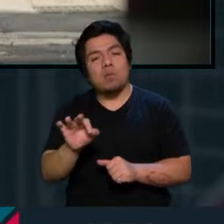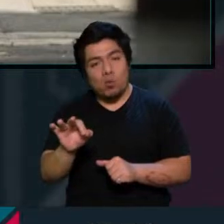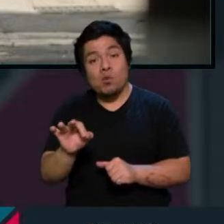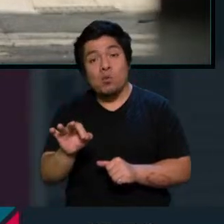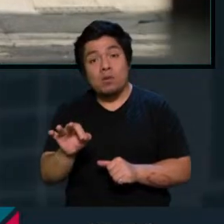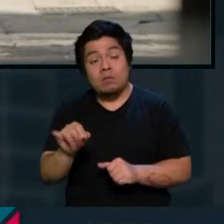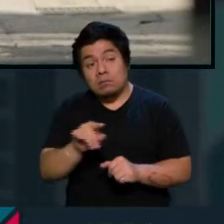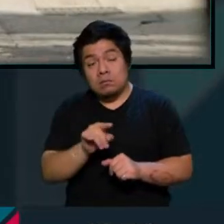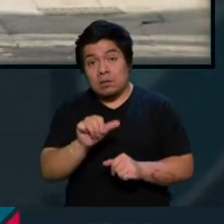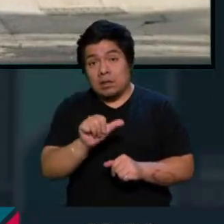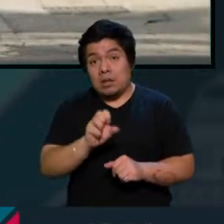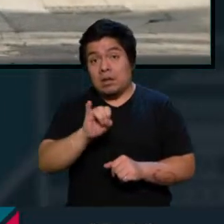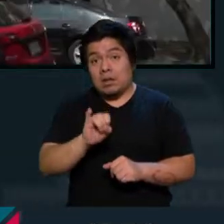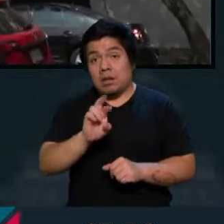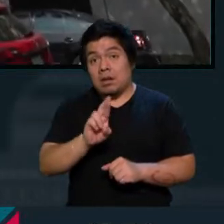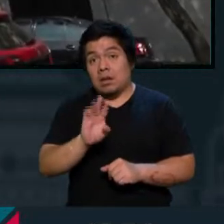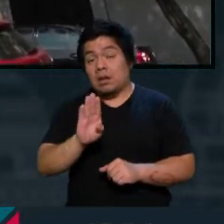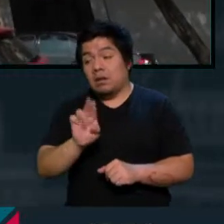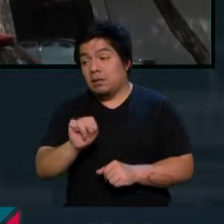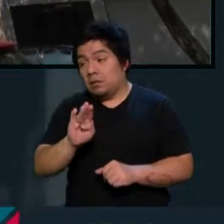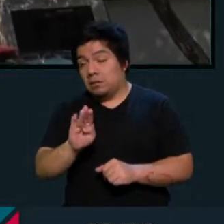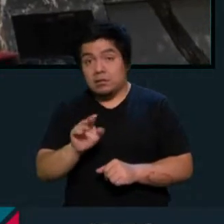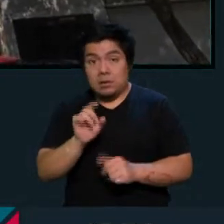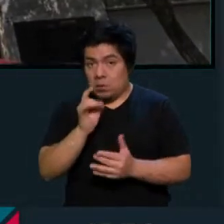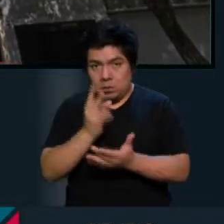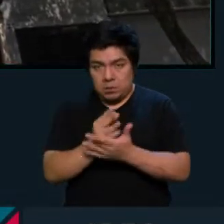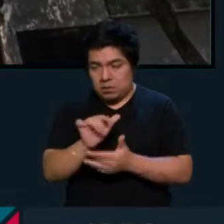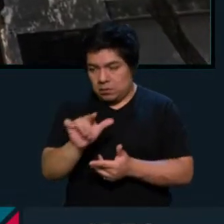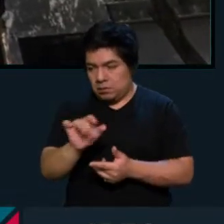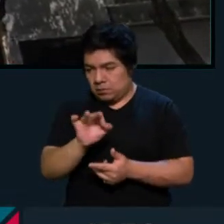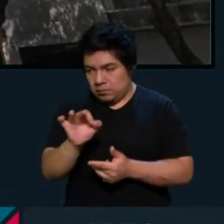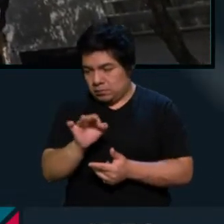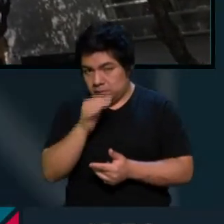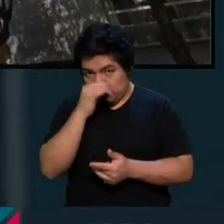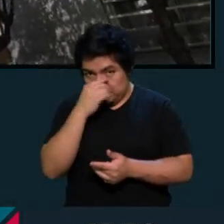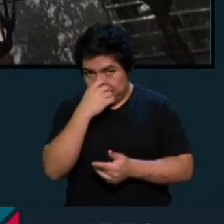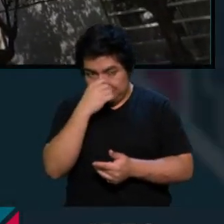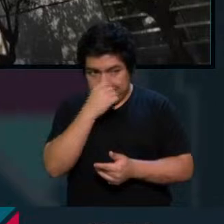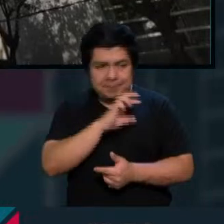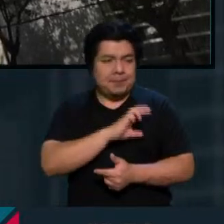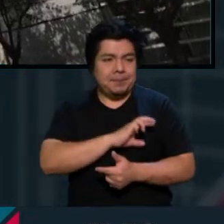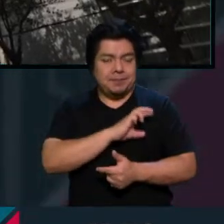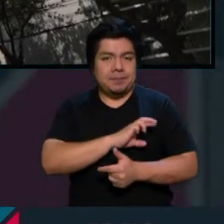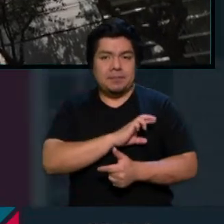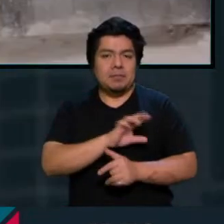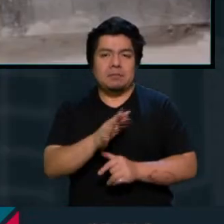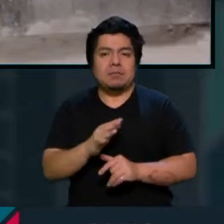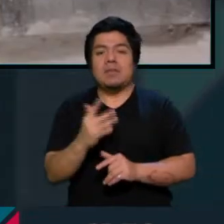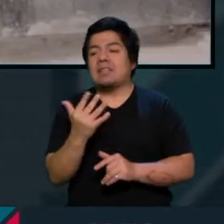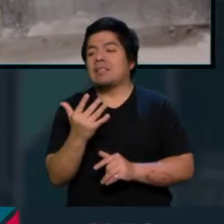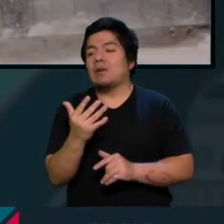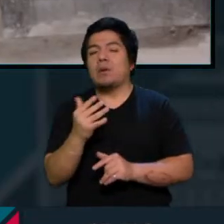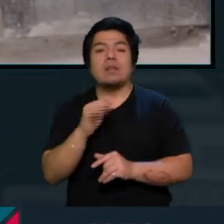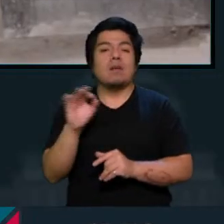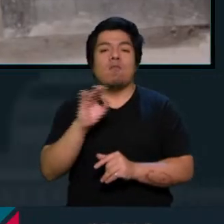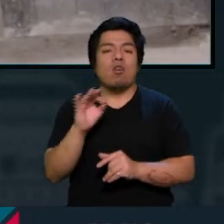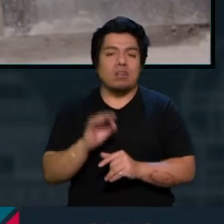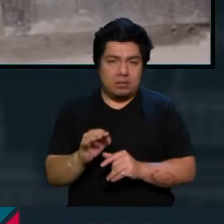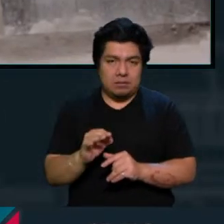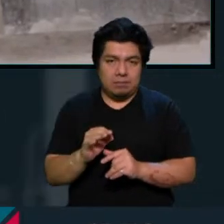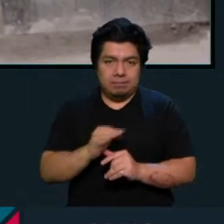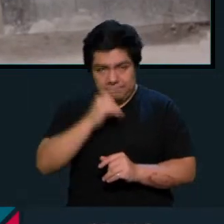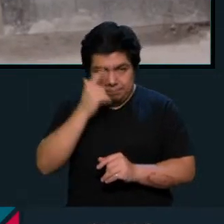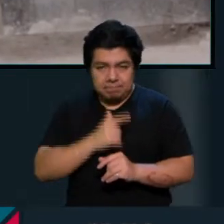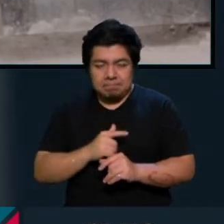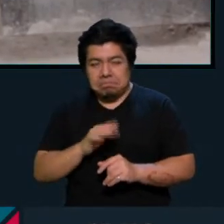quienes rentan a través de Airbnb está rentando más del 50% de las noches y